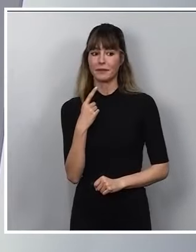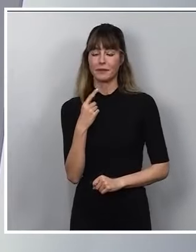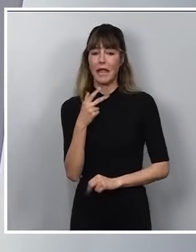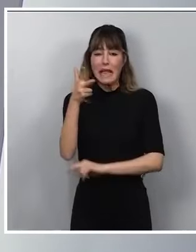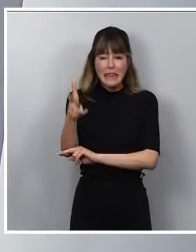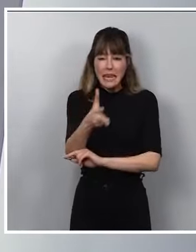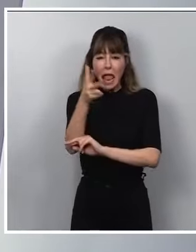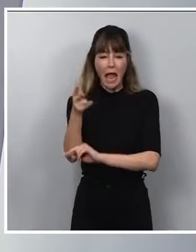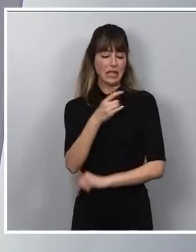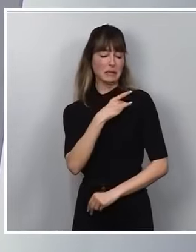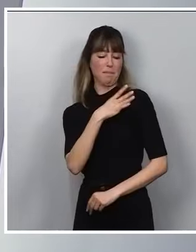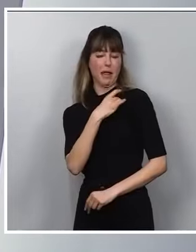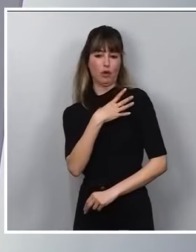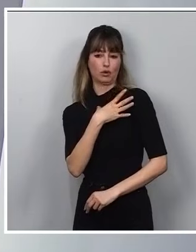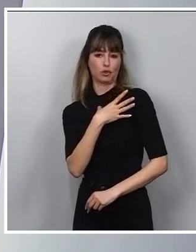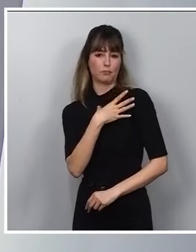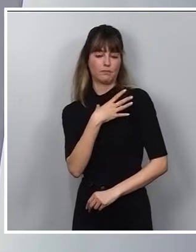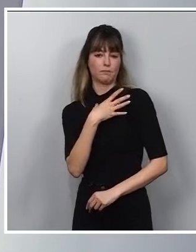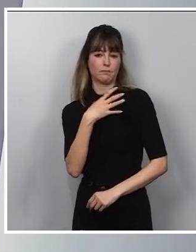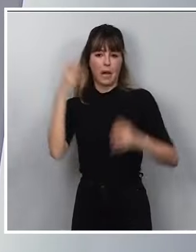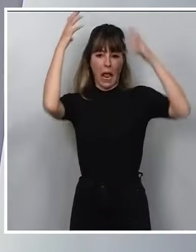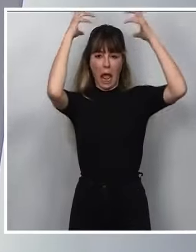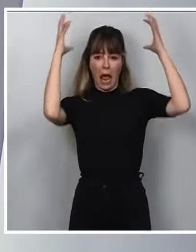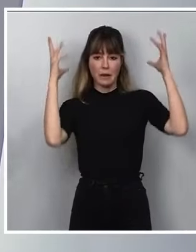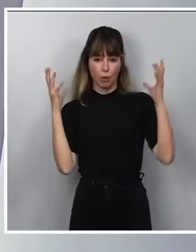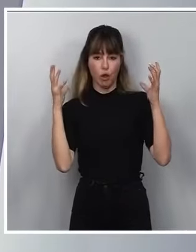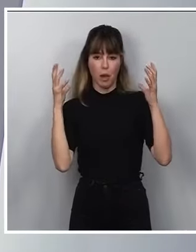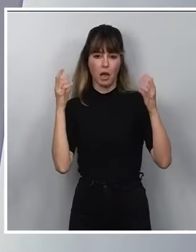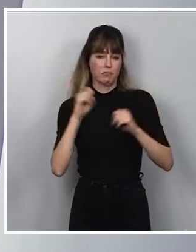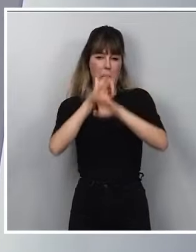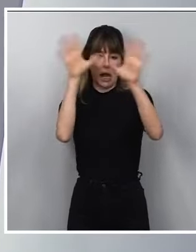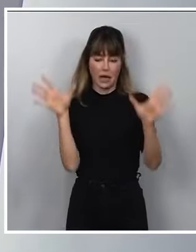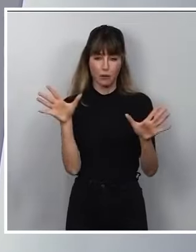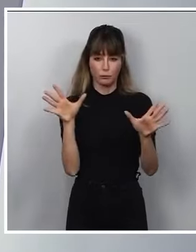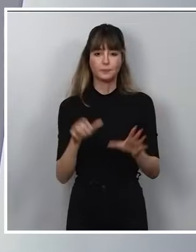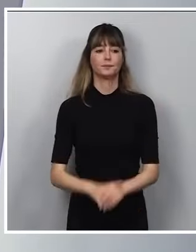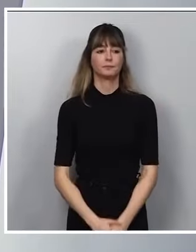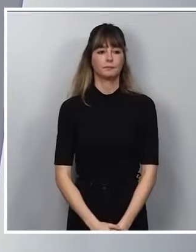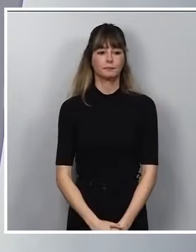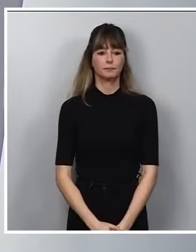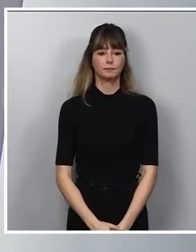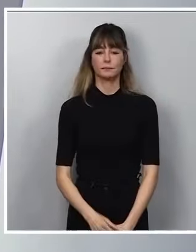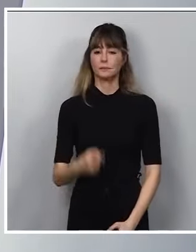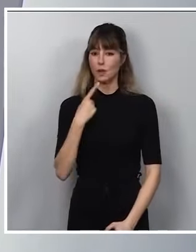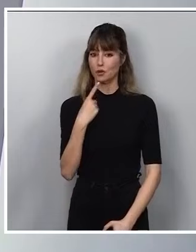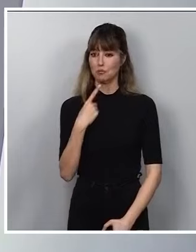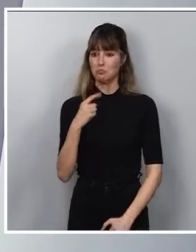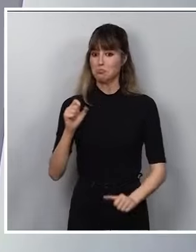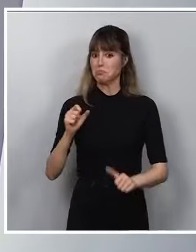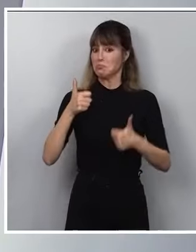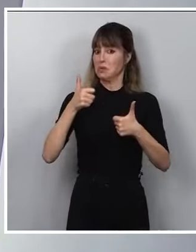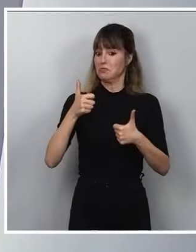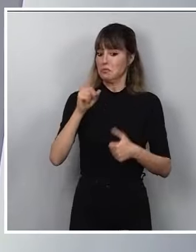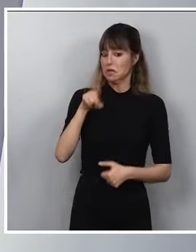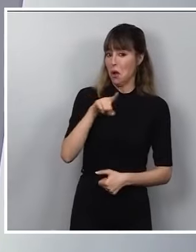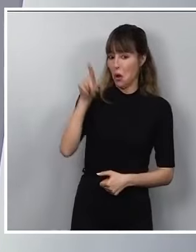señoritos yo creo que almodobar puso las cosas en su sitio no no no sé si yo yo de alguna manera no sé si acertó porque yo